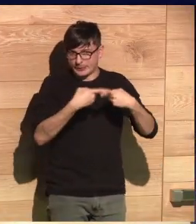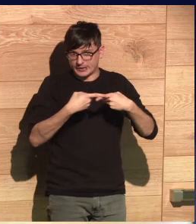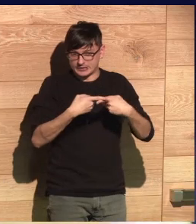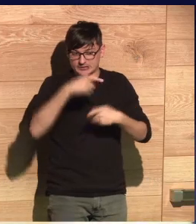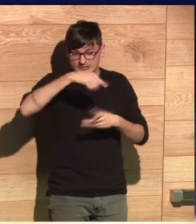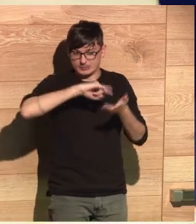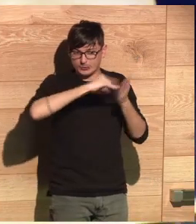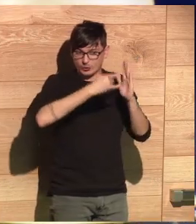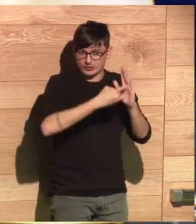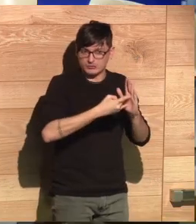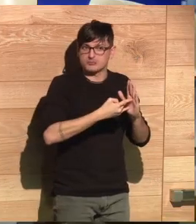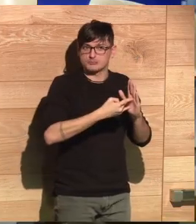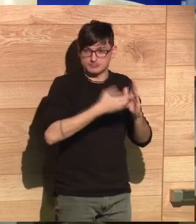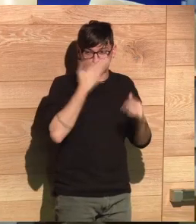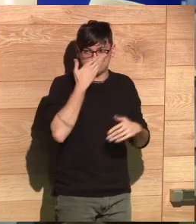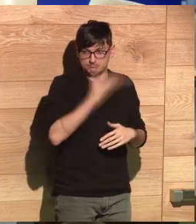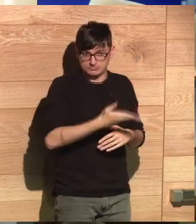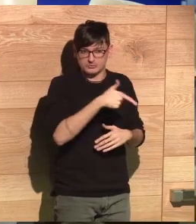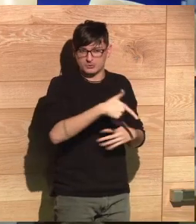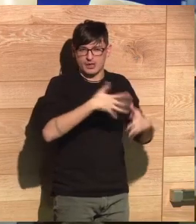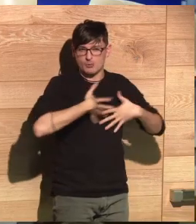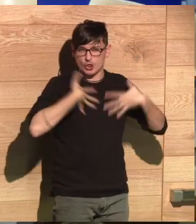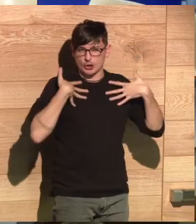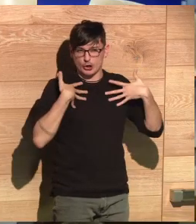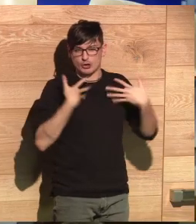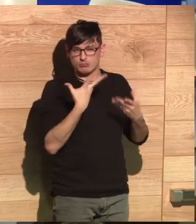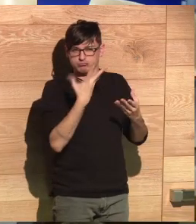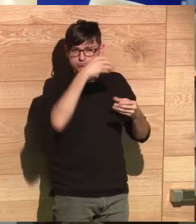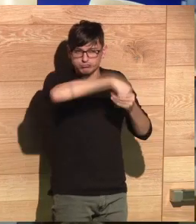este proyecto hay puesta muchísima emoción. Y